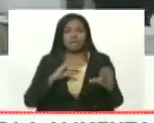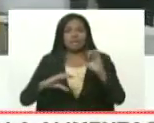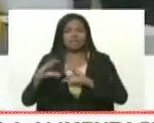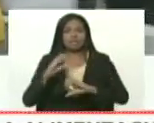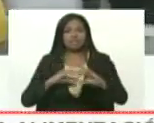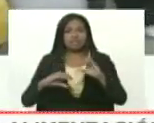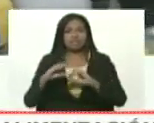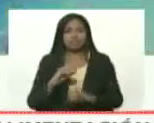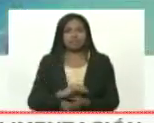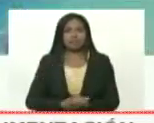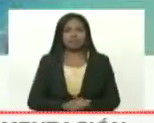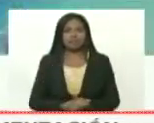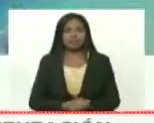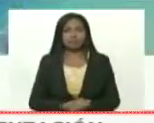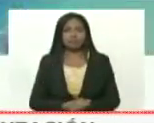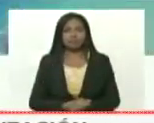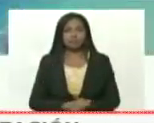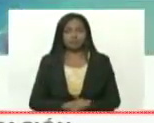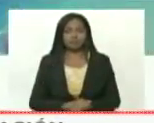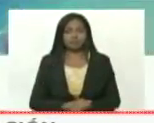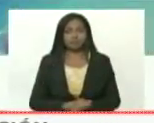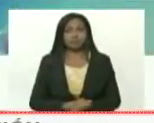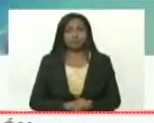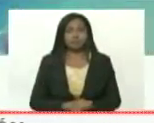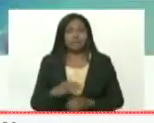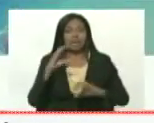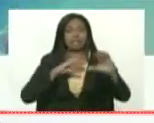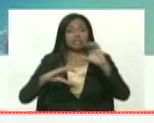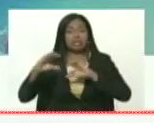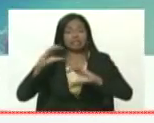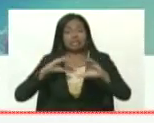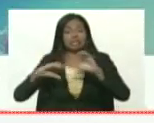ciencia, la ciencia, la ciencia.